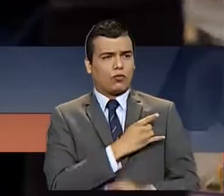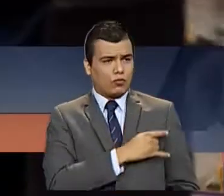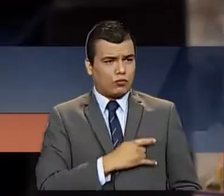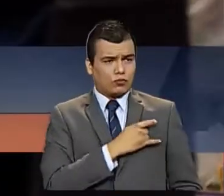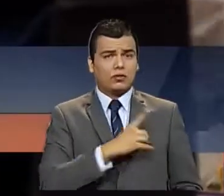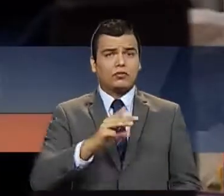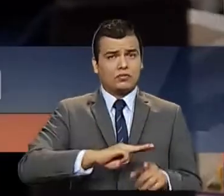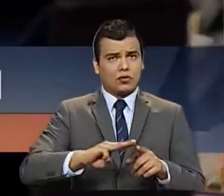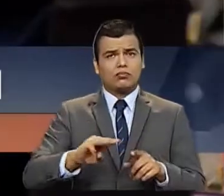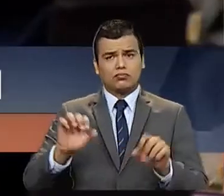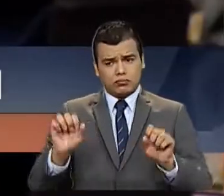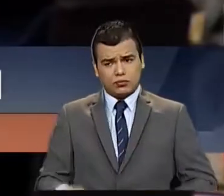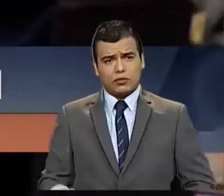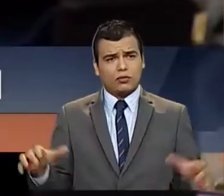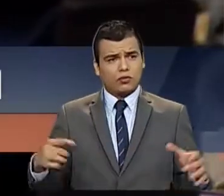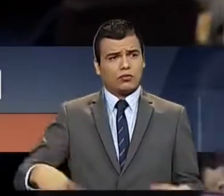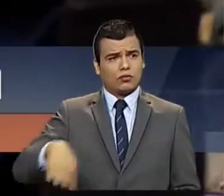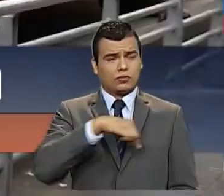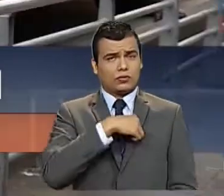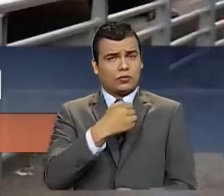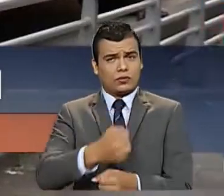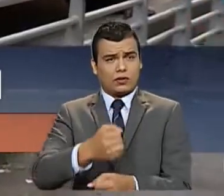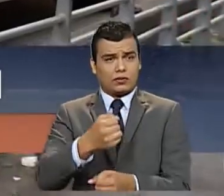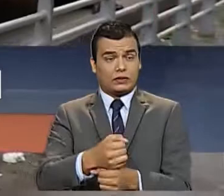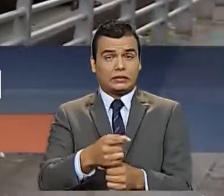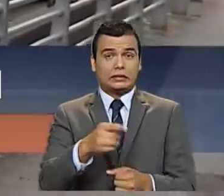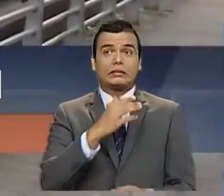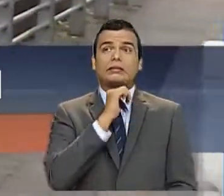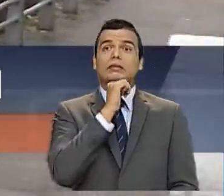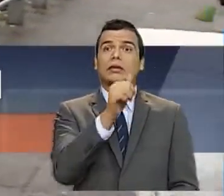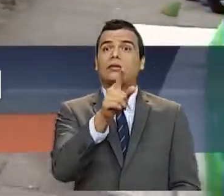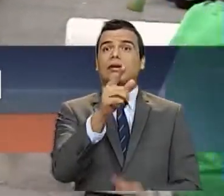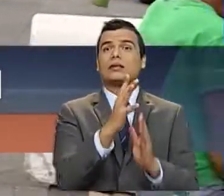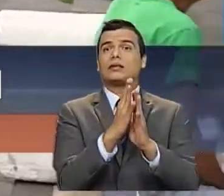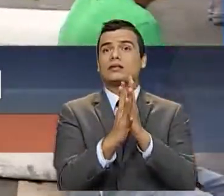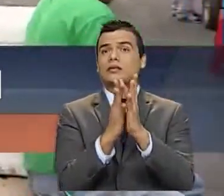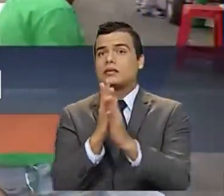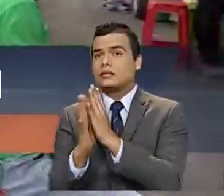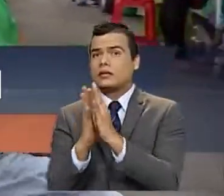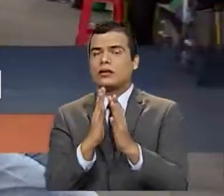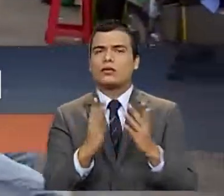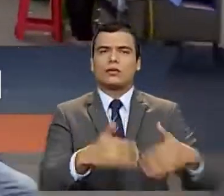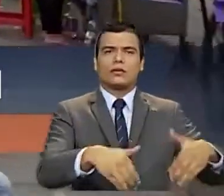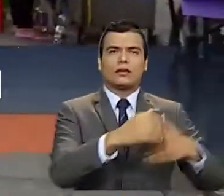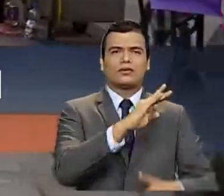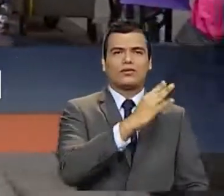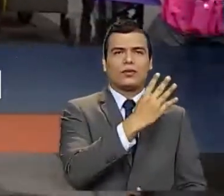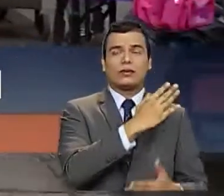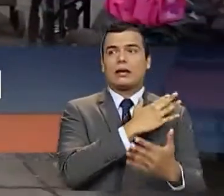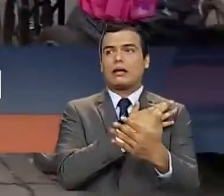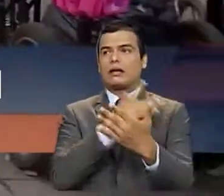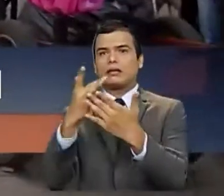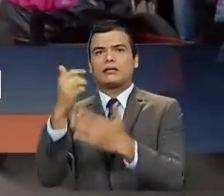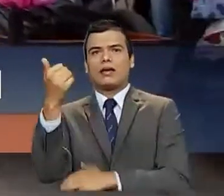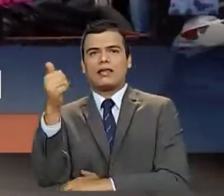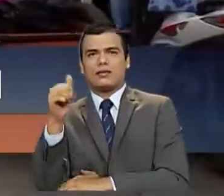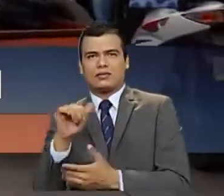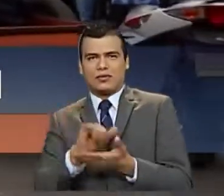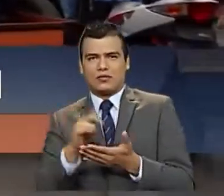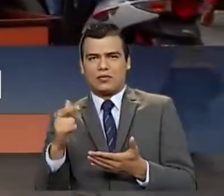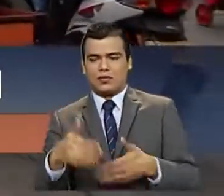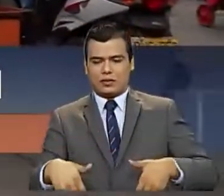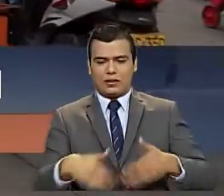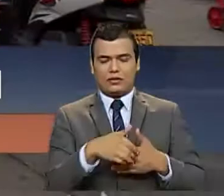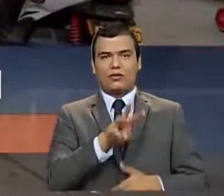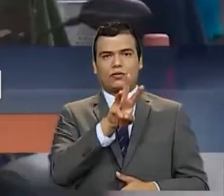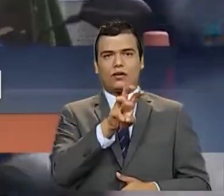trabajar. La situación es quizás más compleja en el centro de la ciudad. Desde las carreras cuarta hasta la décima, entre las calles octava y 15, no